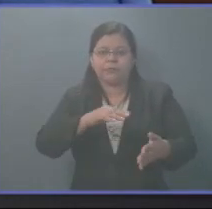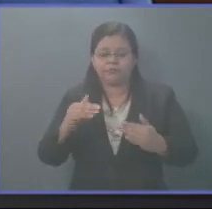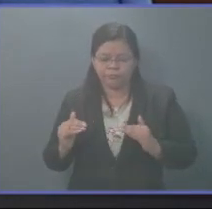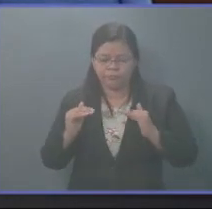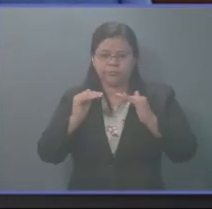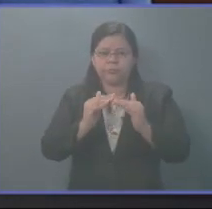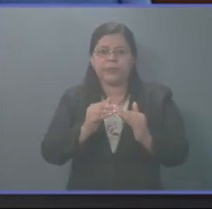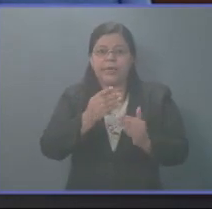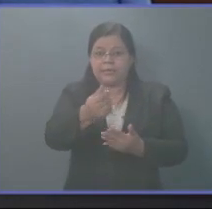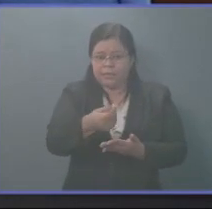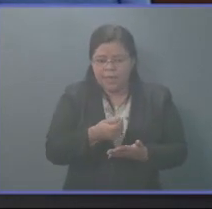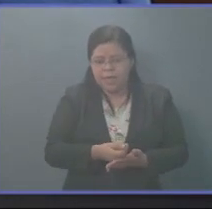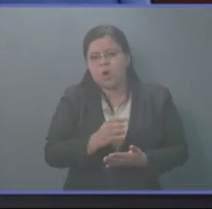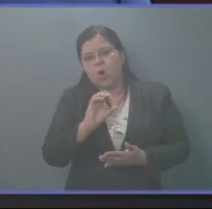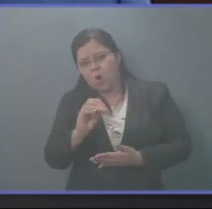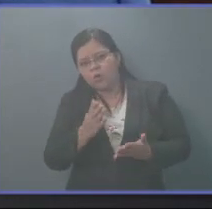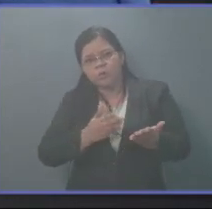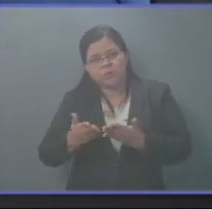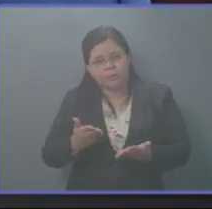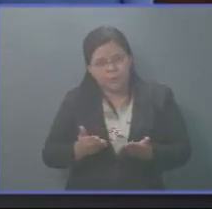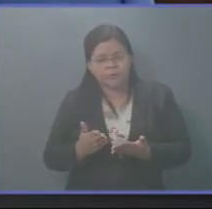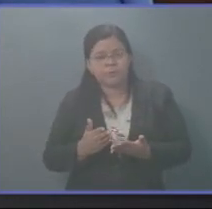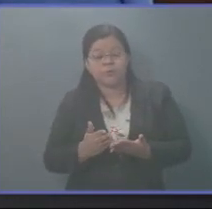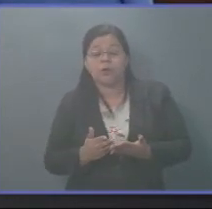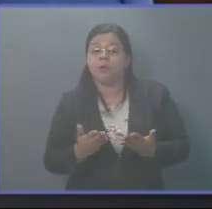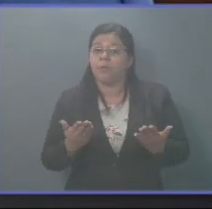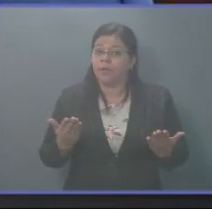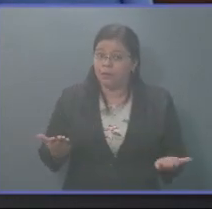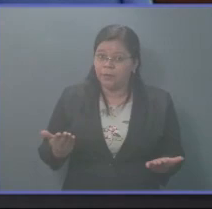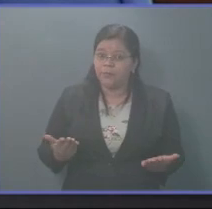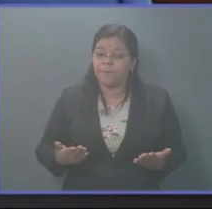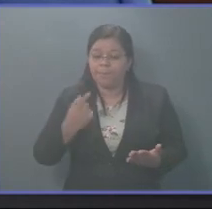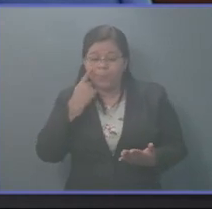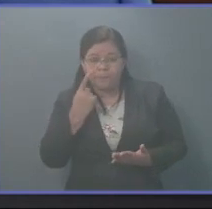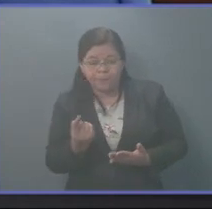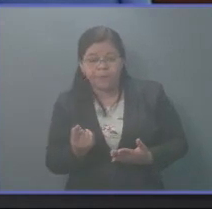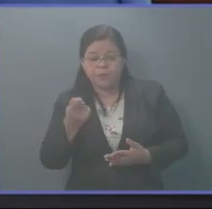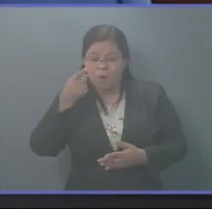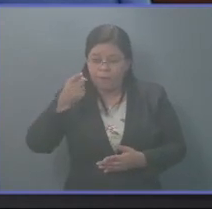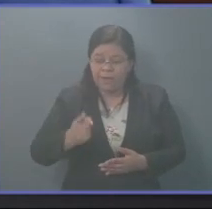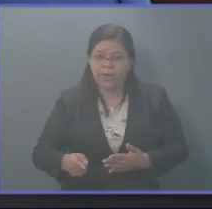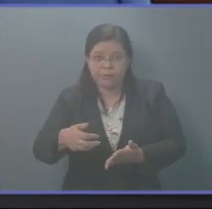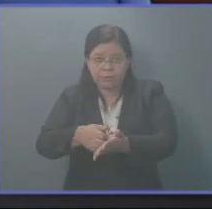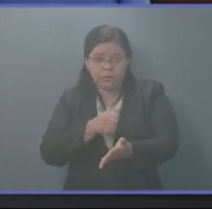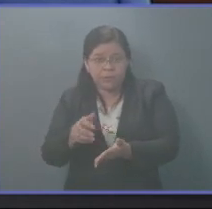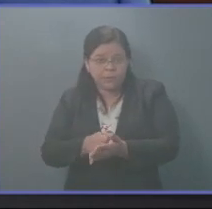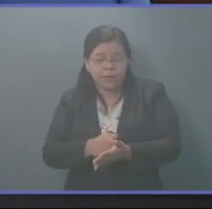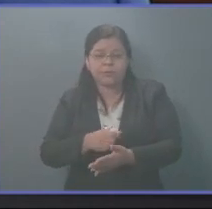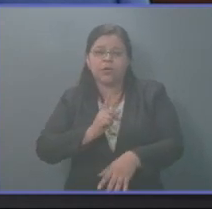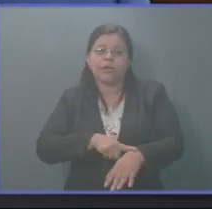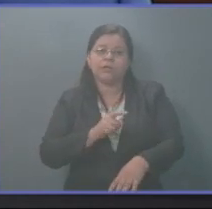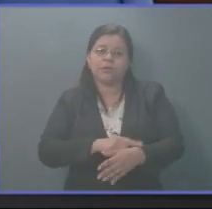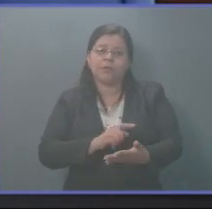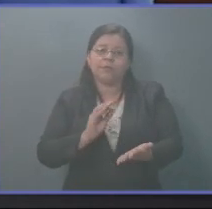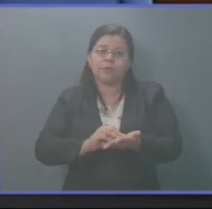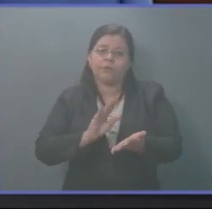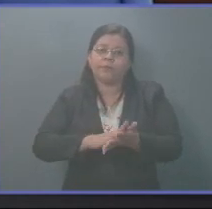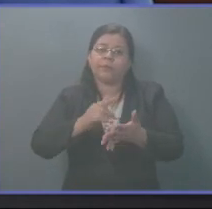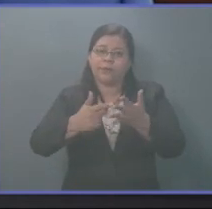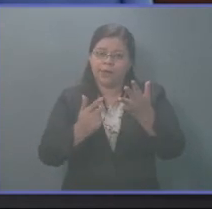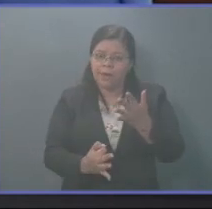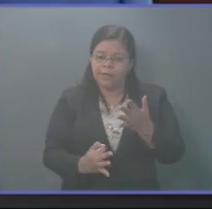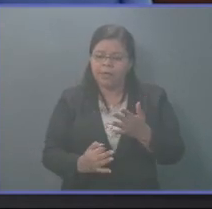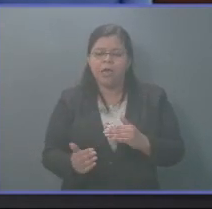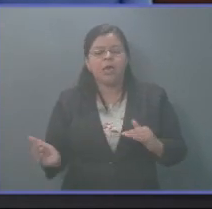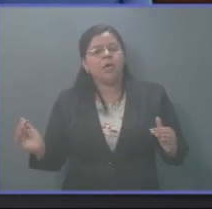en dinero, especies o servicios apreciables en dinero, al verificarse el hecho generador de la obligación tributaria en el plazo determinado por la ley. Son también